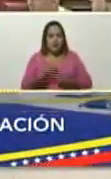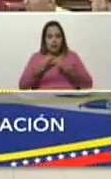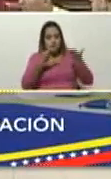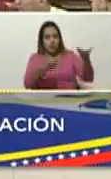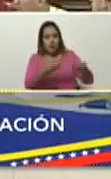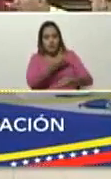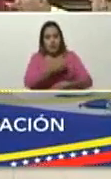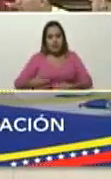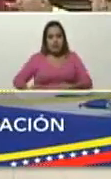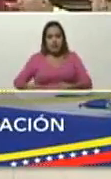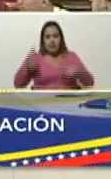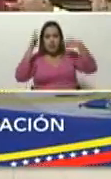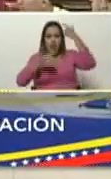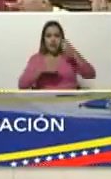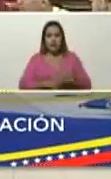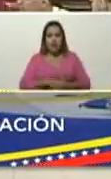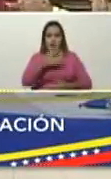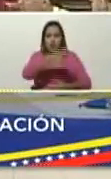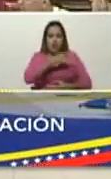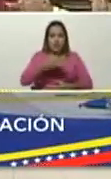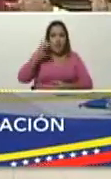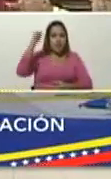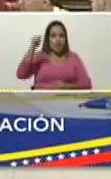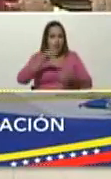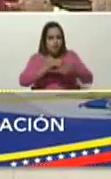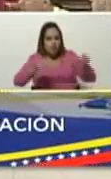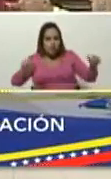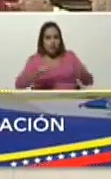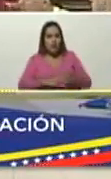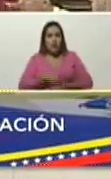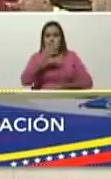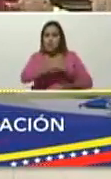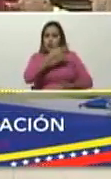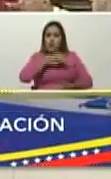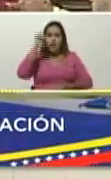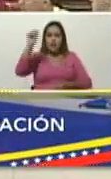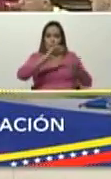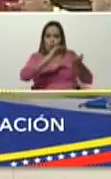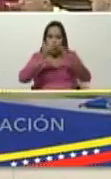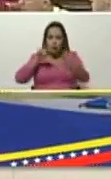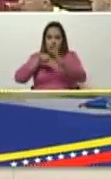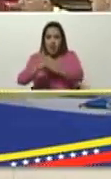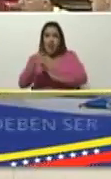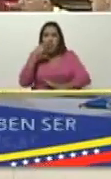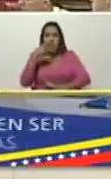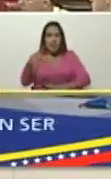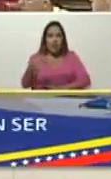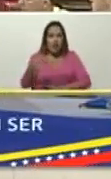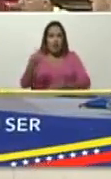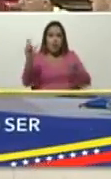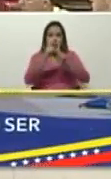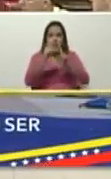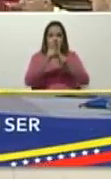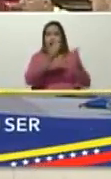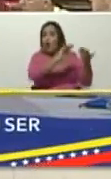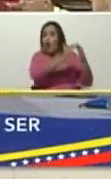Chávez, el socialismo territorial, el socialismo comunal, y dijo aquella consigna,